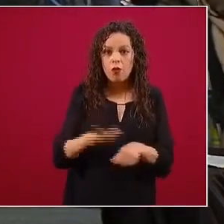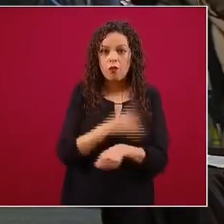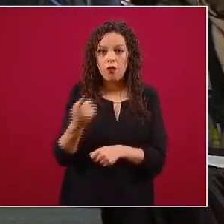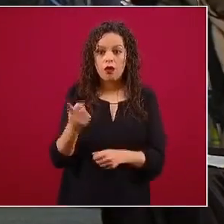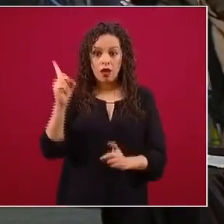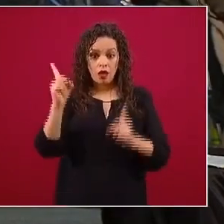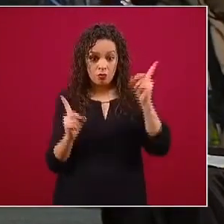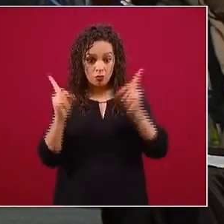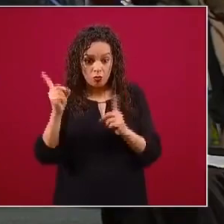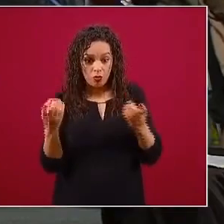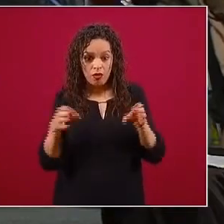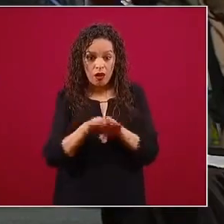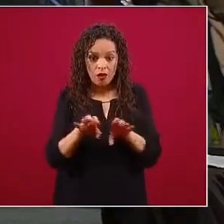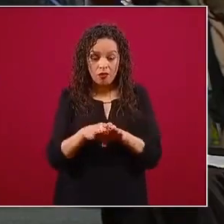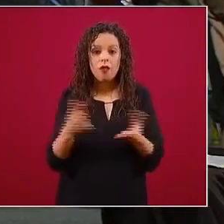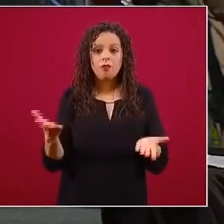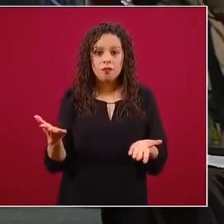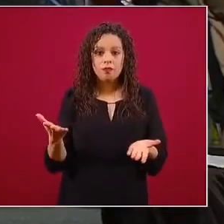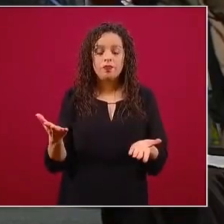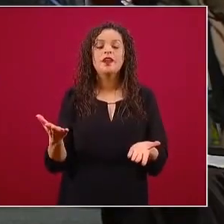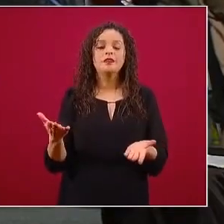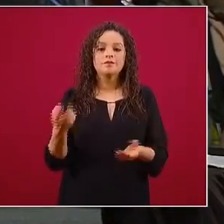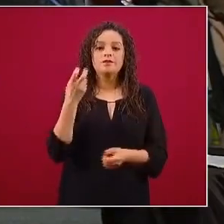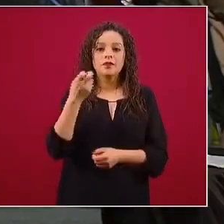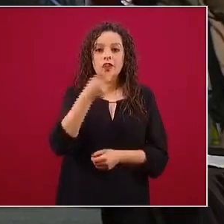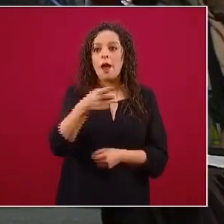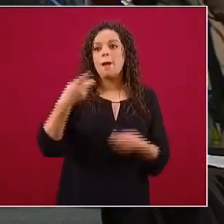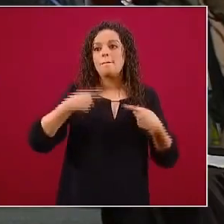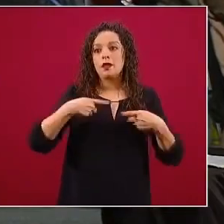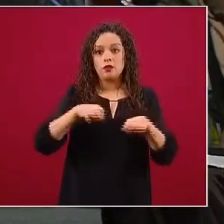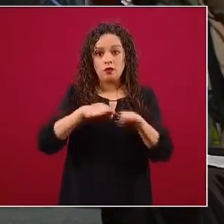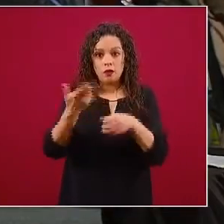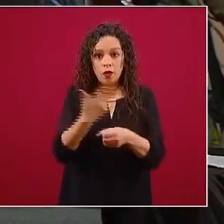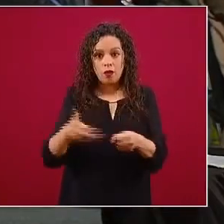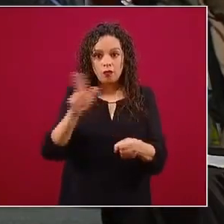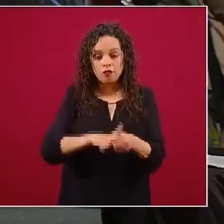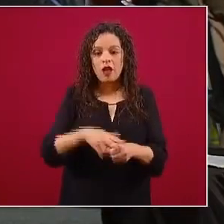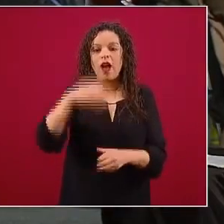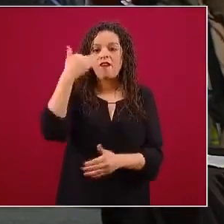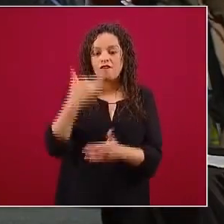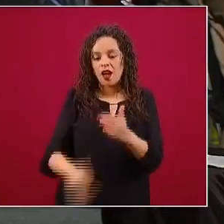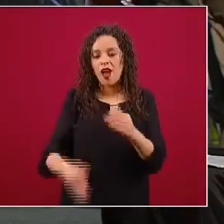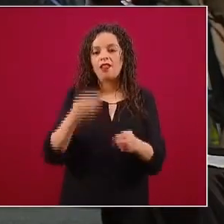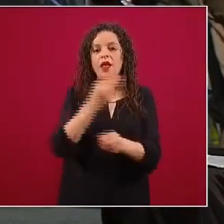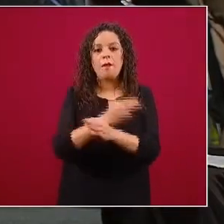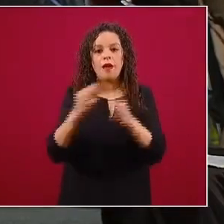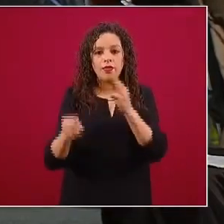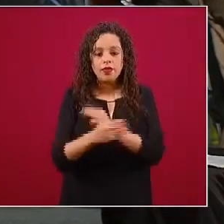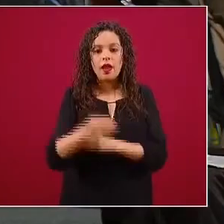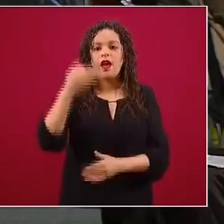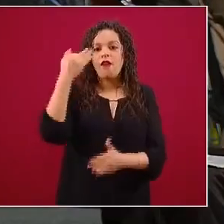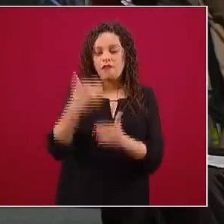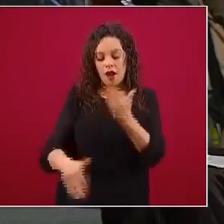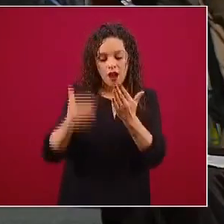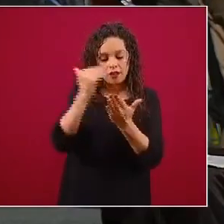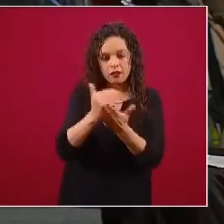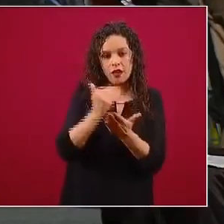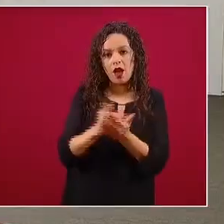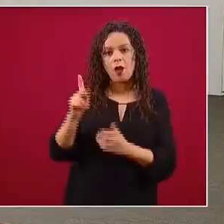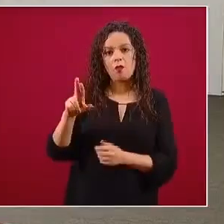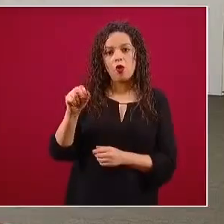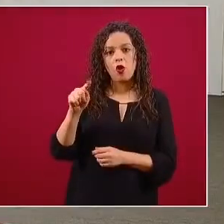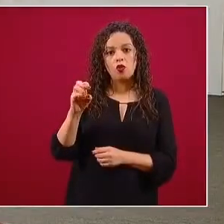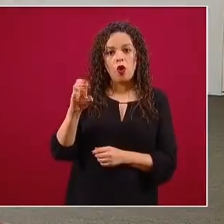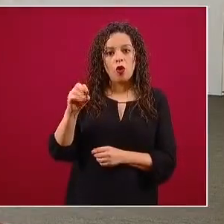eso, a que el personal se queja de falta de protocolos, falta de equipos, y bueno, sería una discusión circular